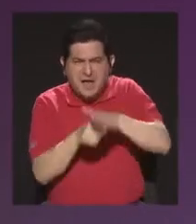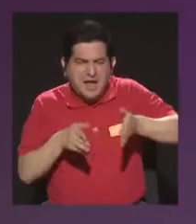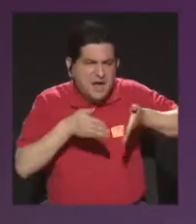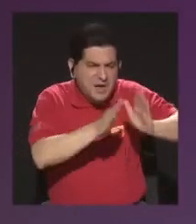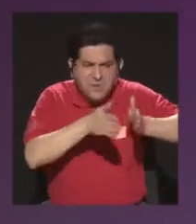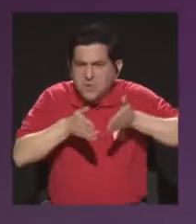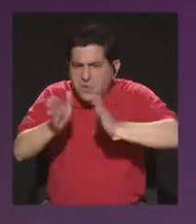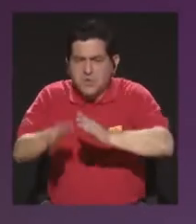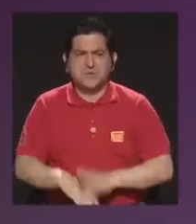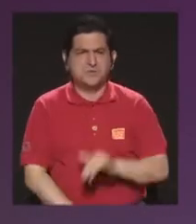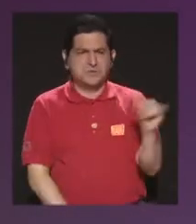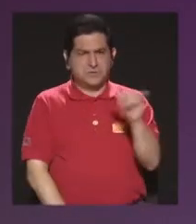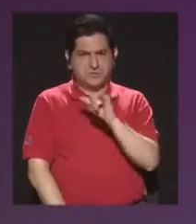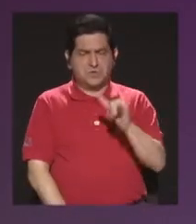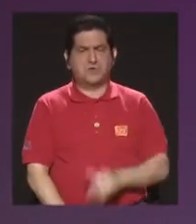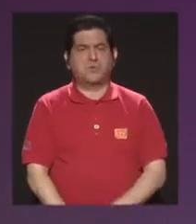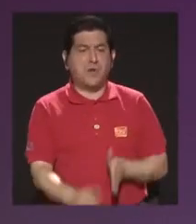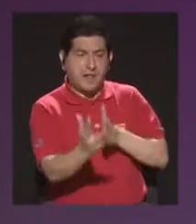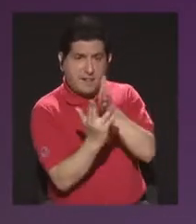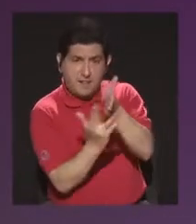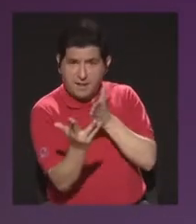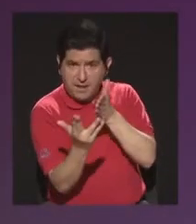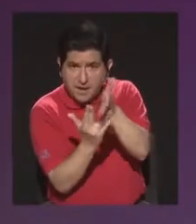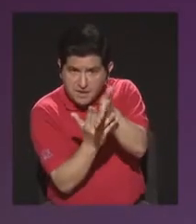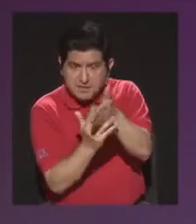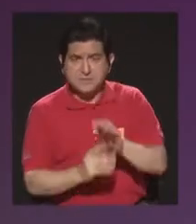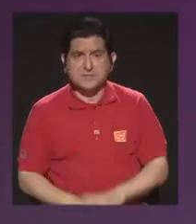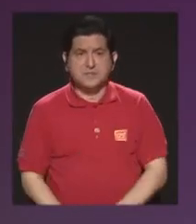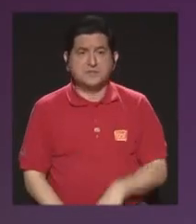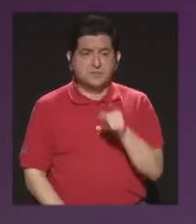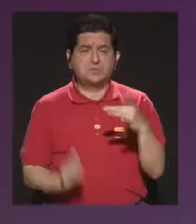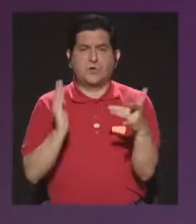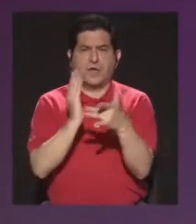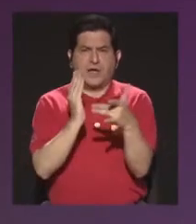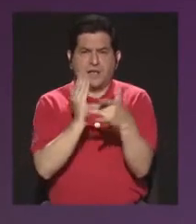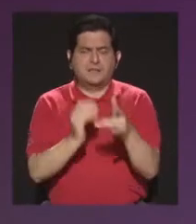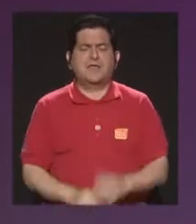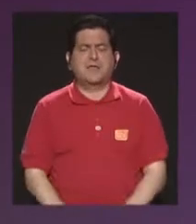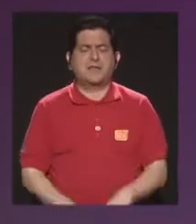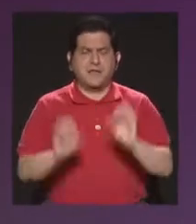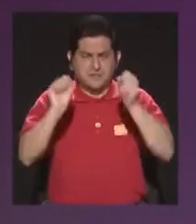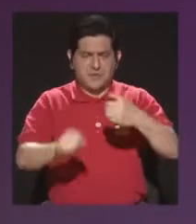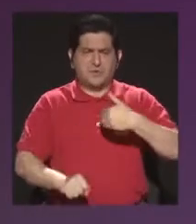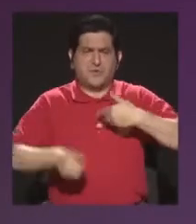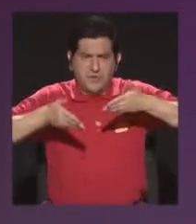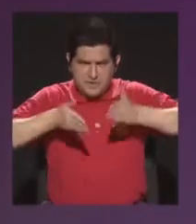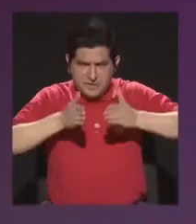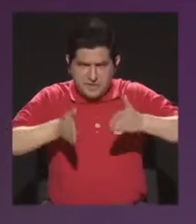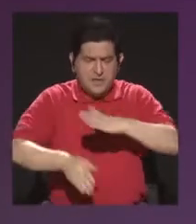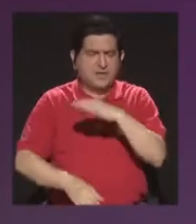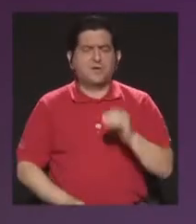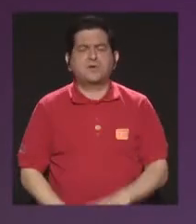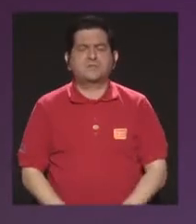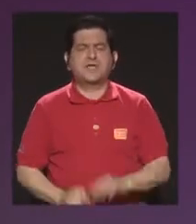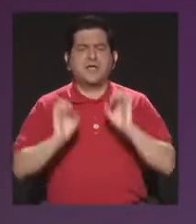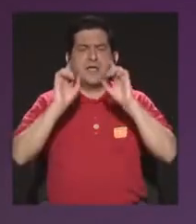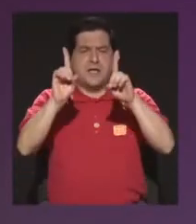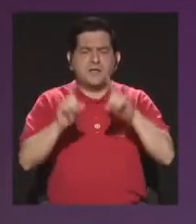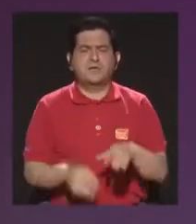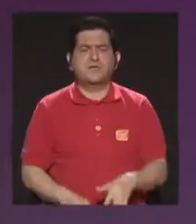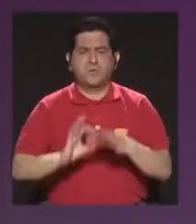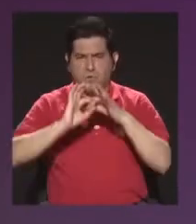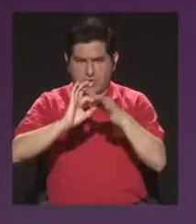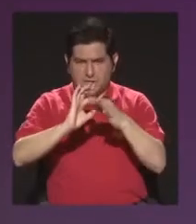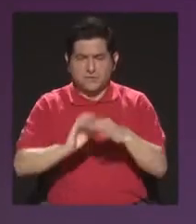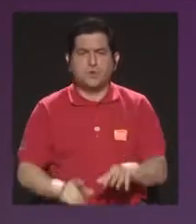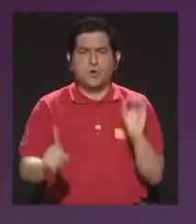preocupa muchísimo el acceso a las técnicas de reproducción, por ejemplo, en sexualidad y educación. Entonces, nuestro